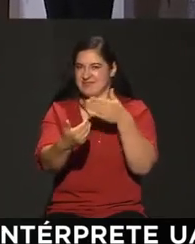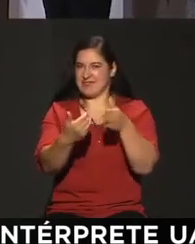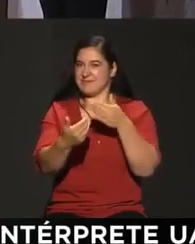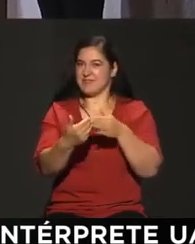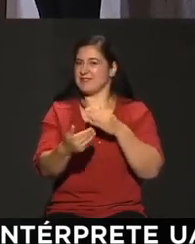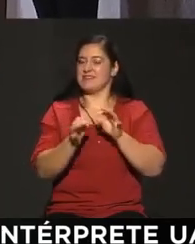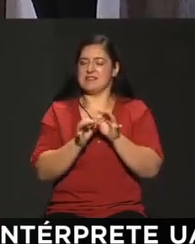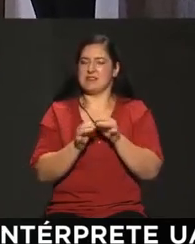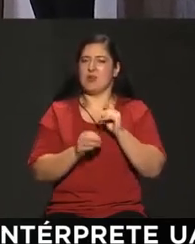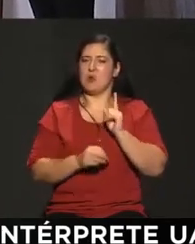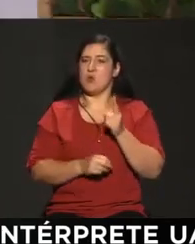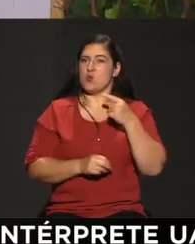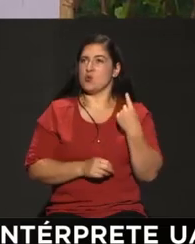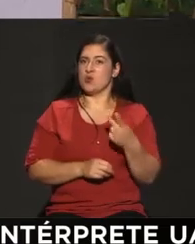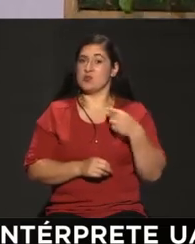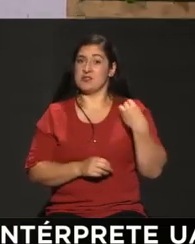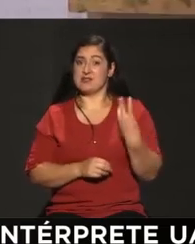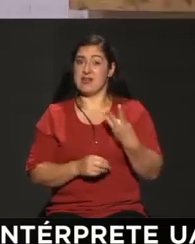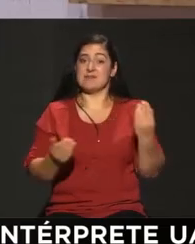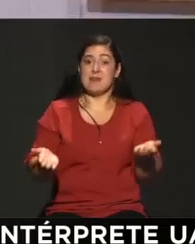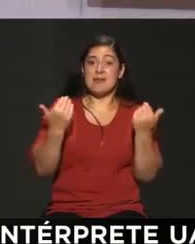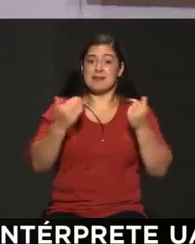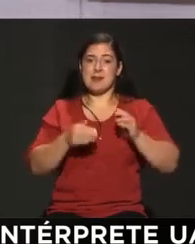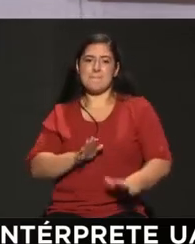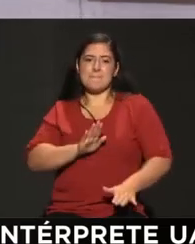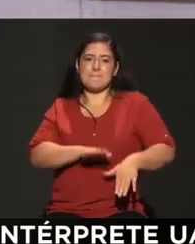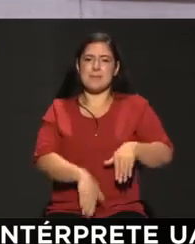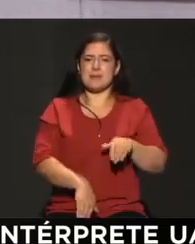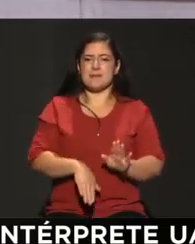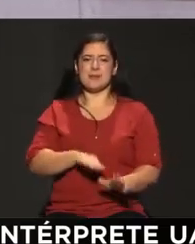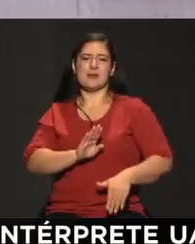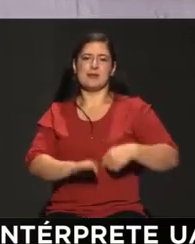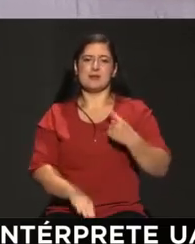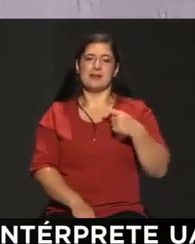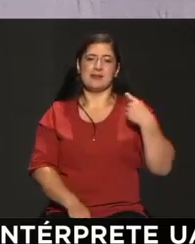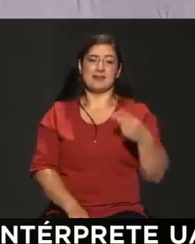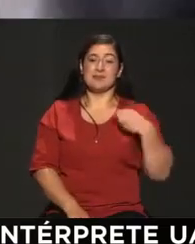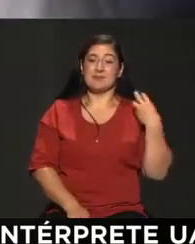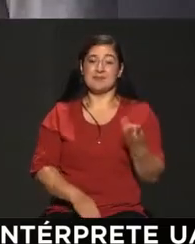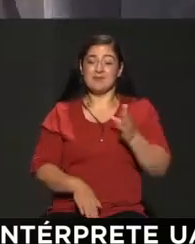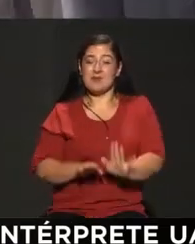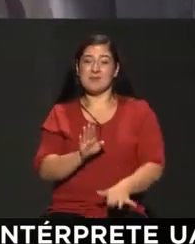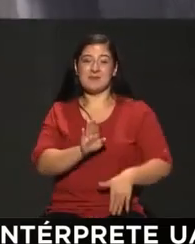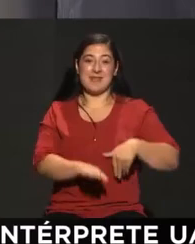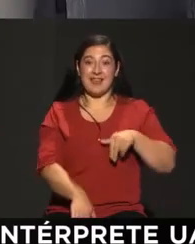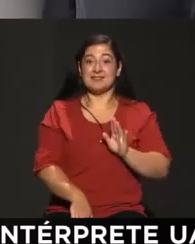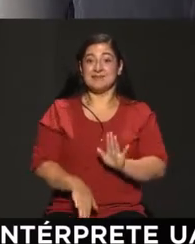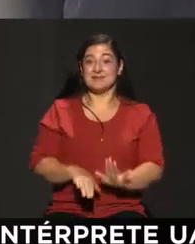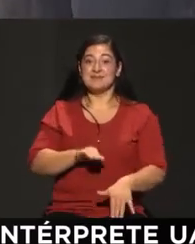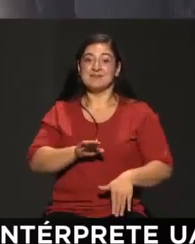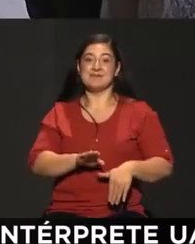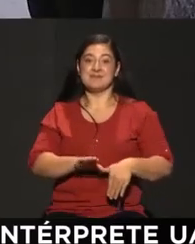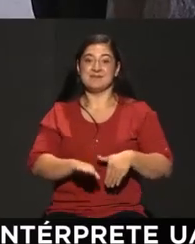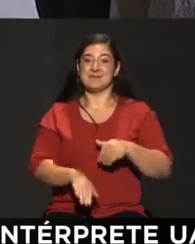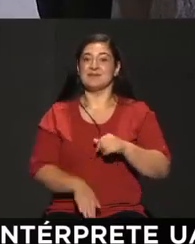dice: 1, 2, 3, a mover los pies. ¿Cómo es? 1, 2, 3, a mover los